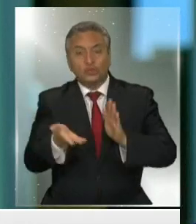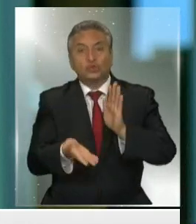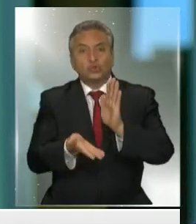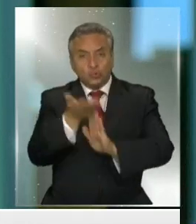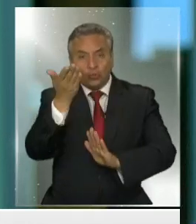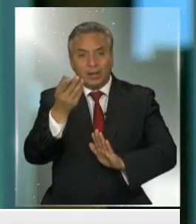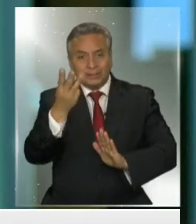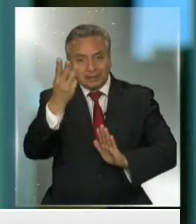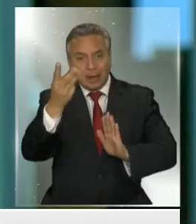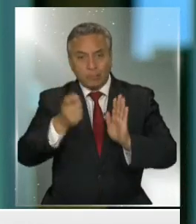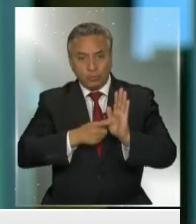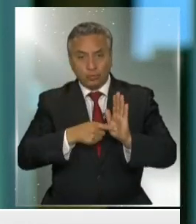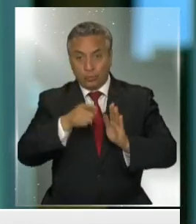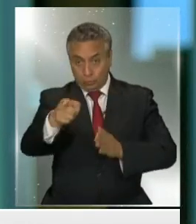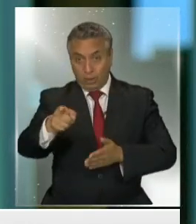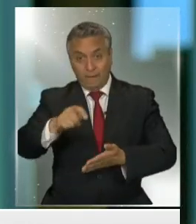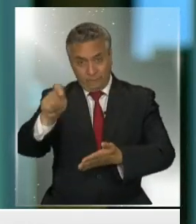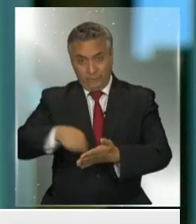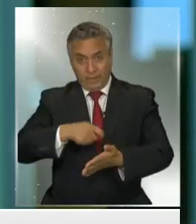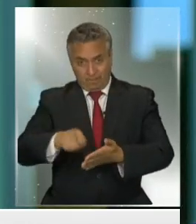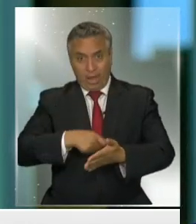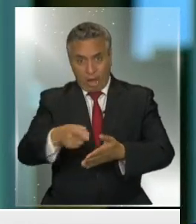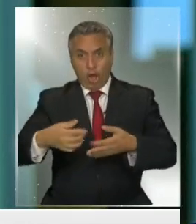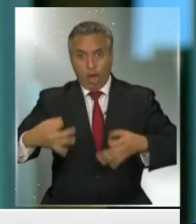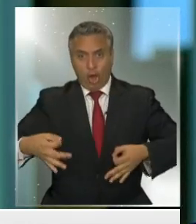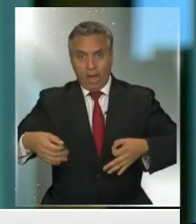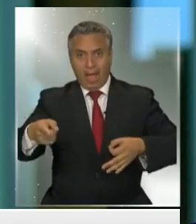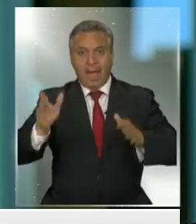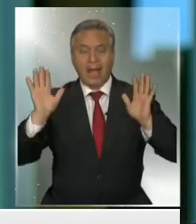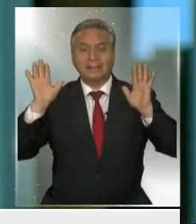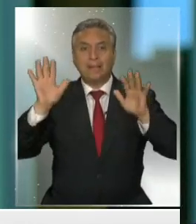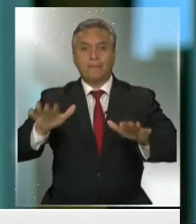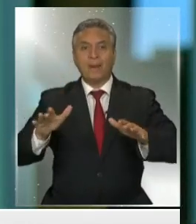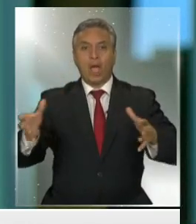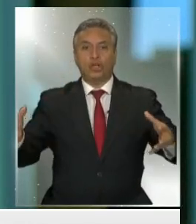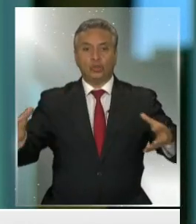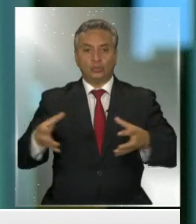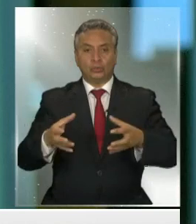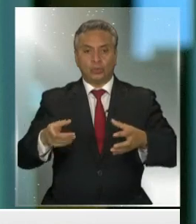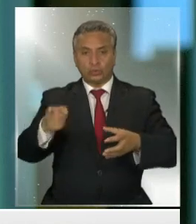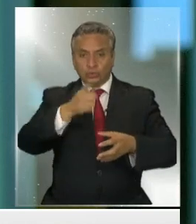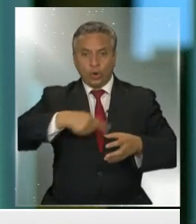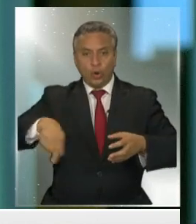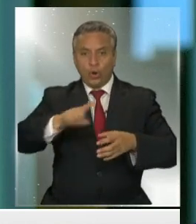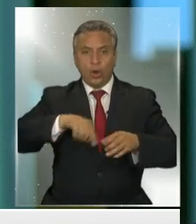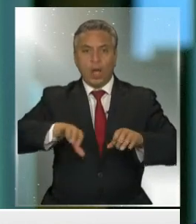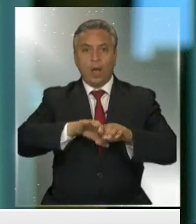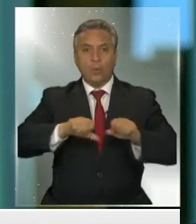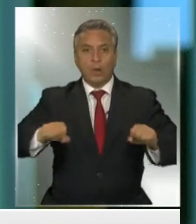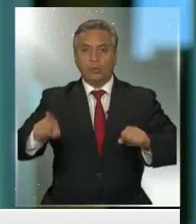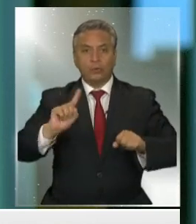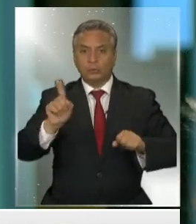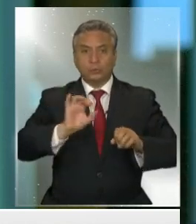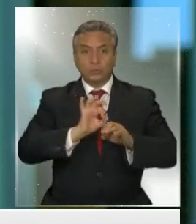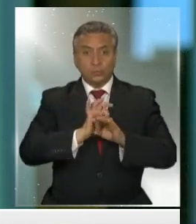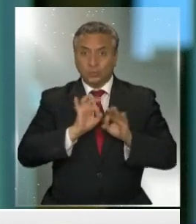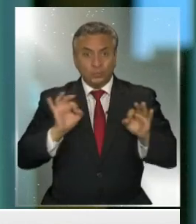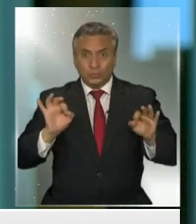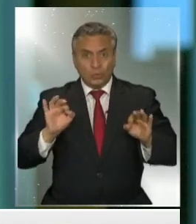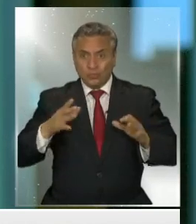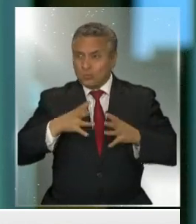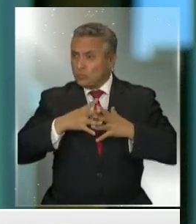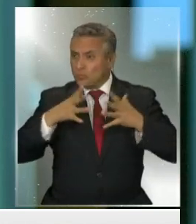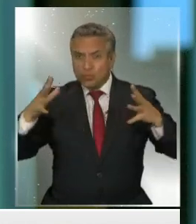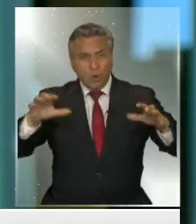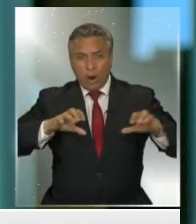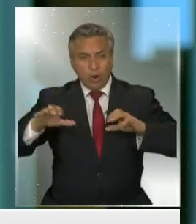juntos ya firmaron una hoja para unas nuevas para una asamblea constituyente y se pusieron todos de acuerdo a la oposición como no se habían puesto de acuerdo en muchas